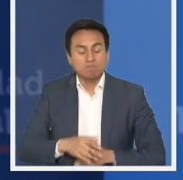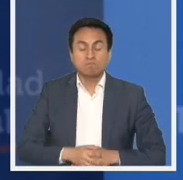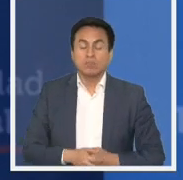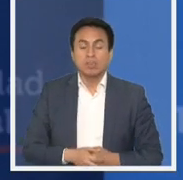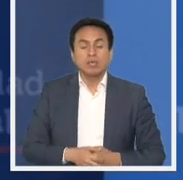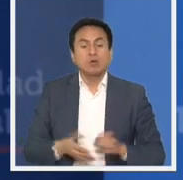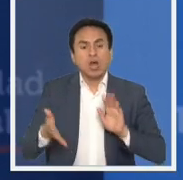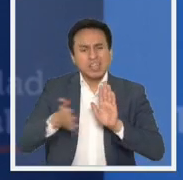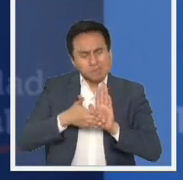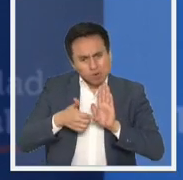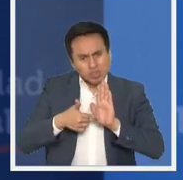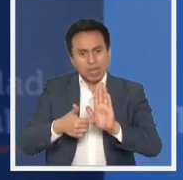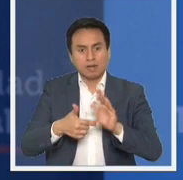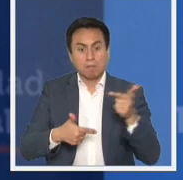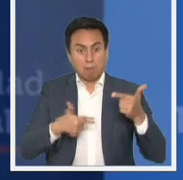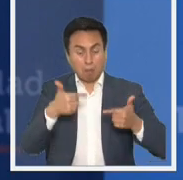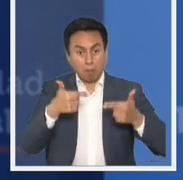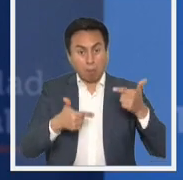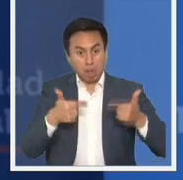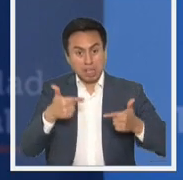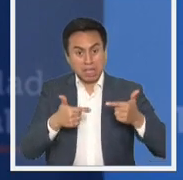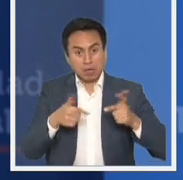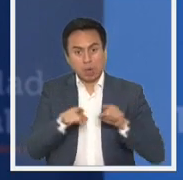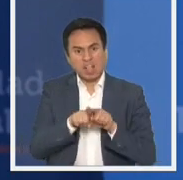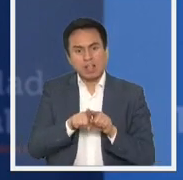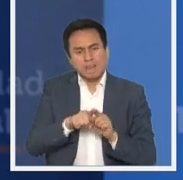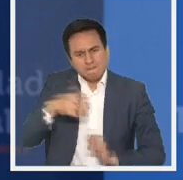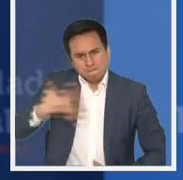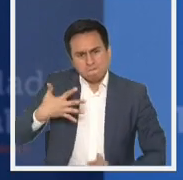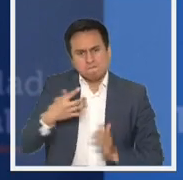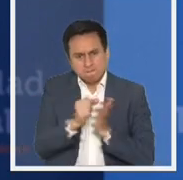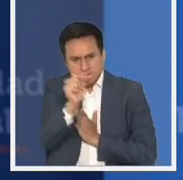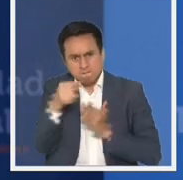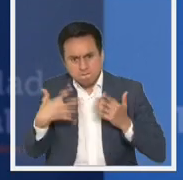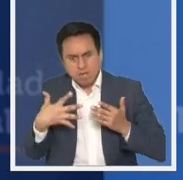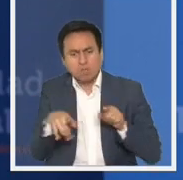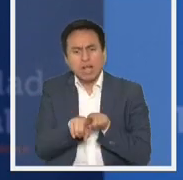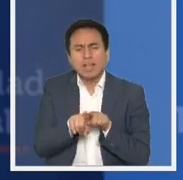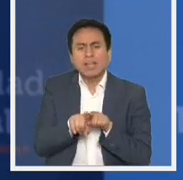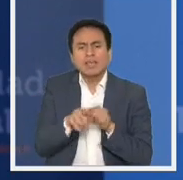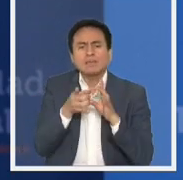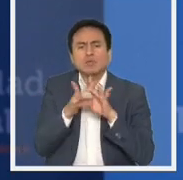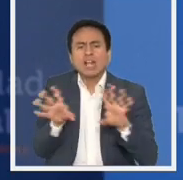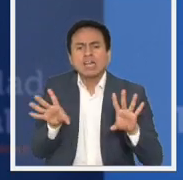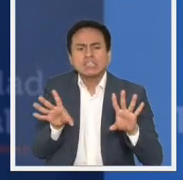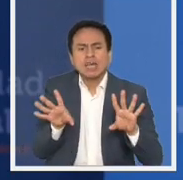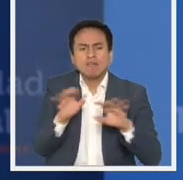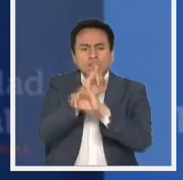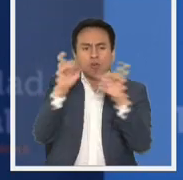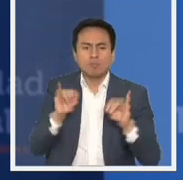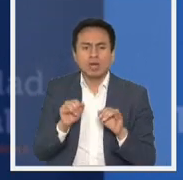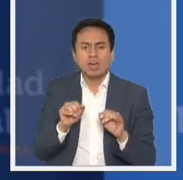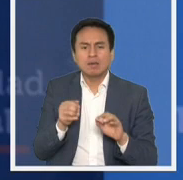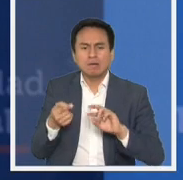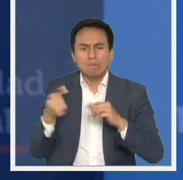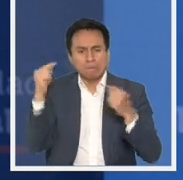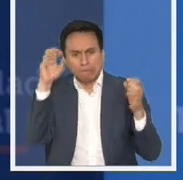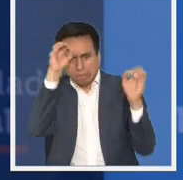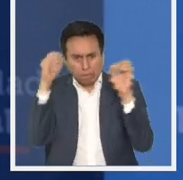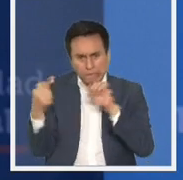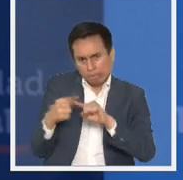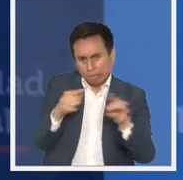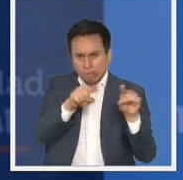tenemos que demostrar que la política sigue valiendo la pena que la democracia es la manera de resolver nuestras diferencias